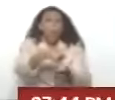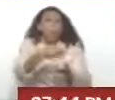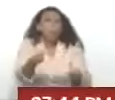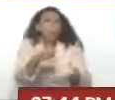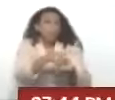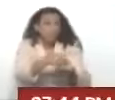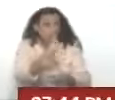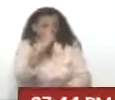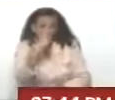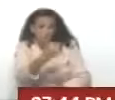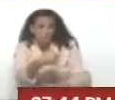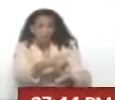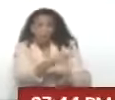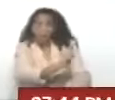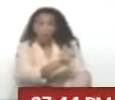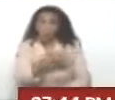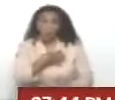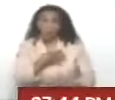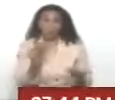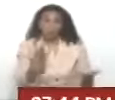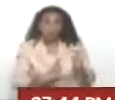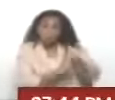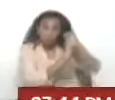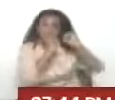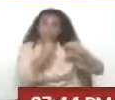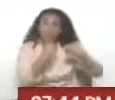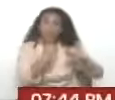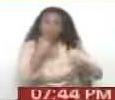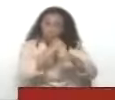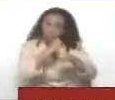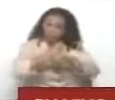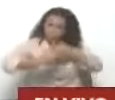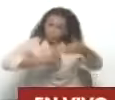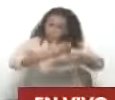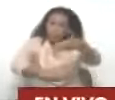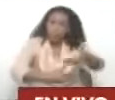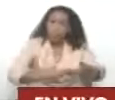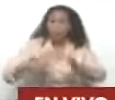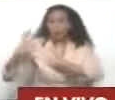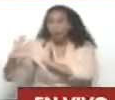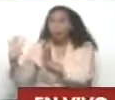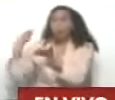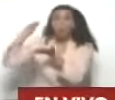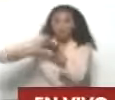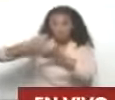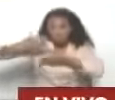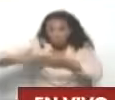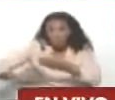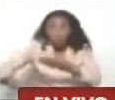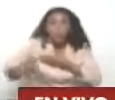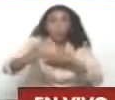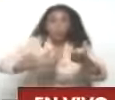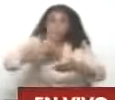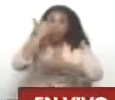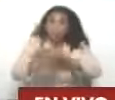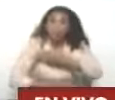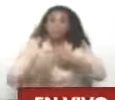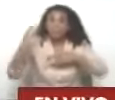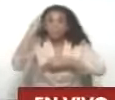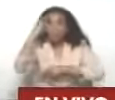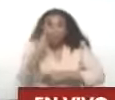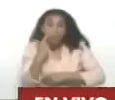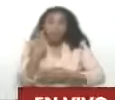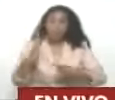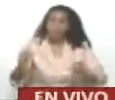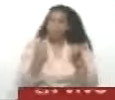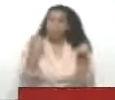hombre? ¿Cómo le fallábamos a ese líder que había marcado la historia, que nos había traído la historia y el proyecto original de Bolívar?